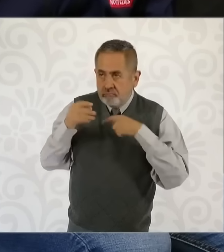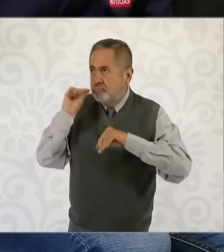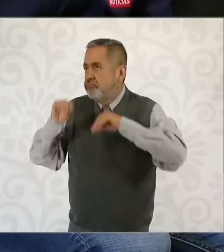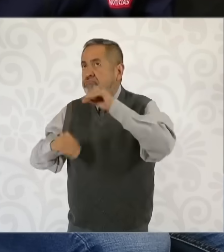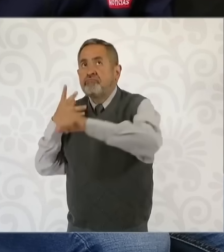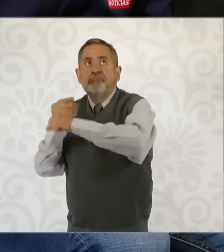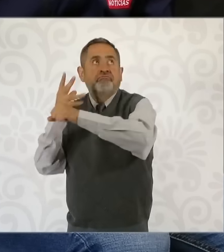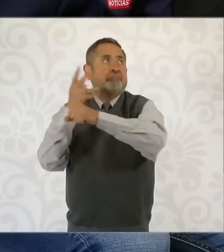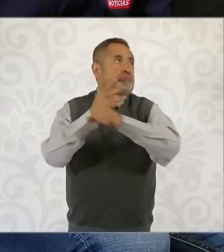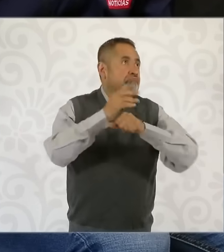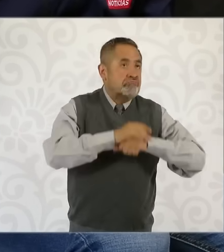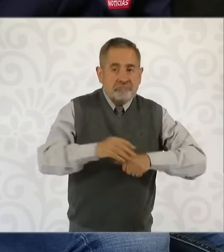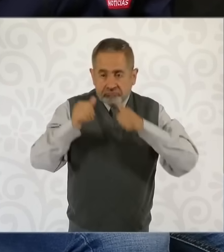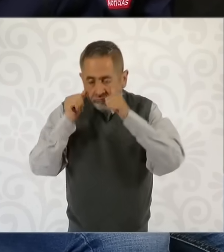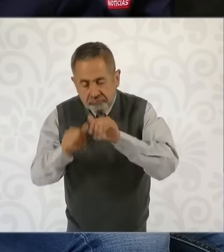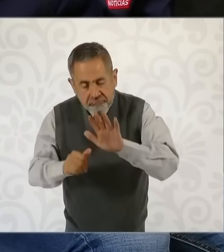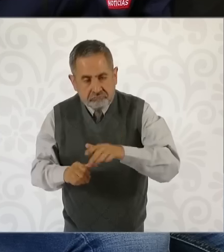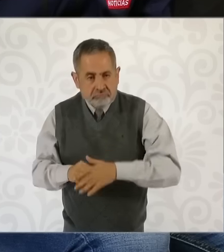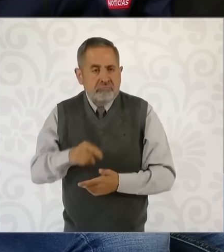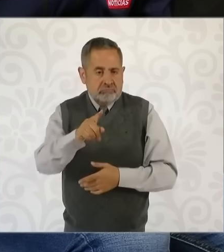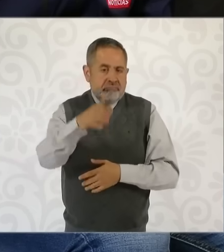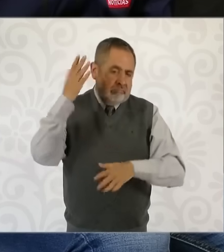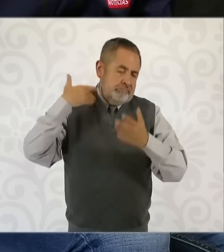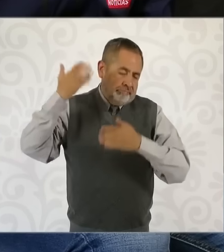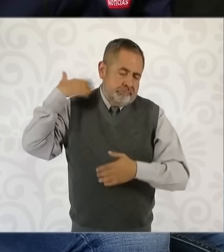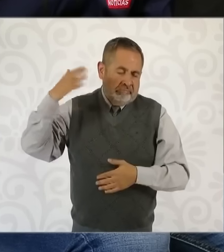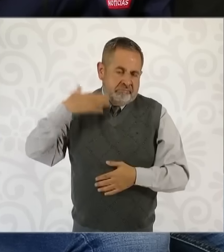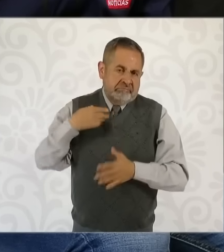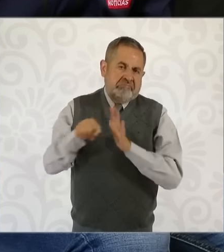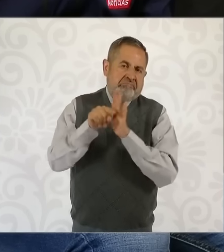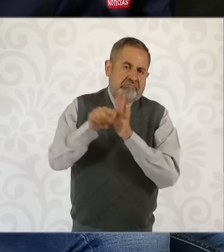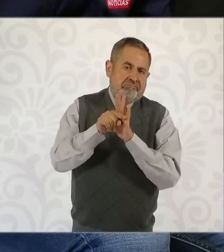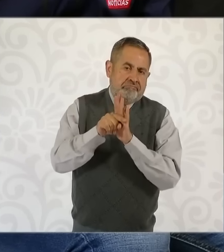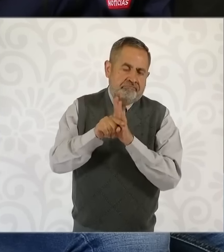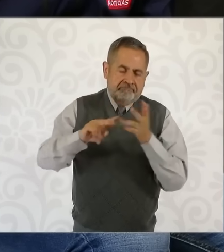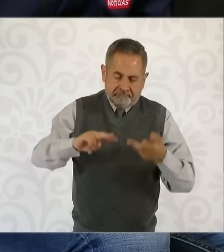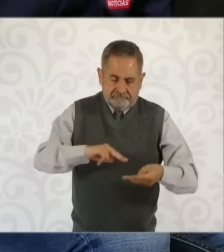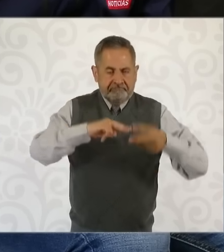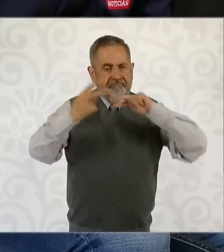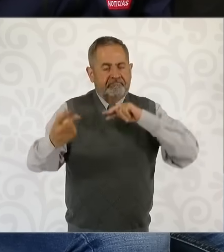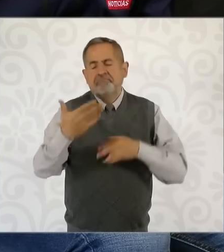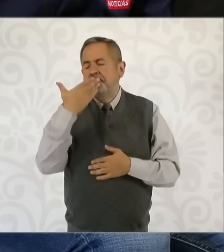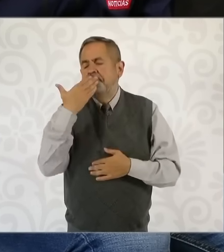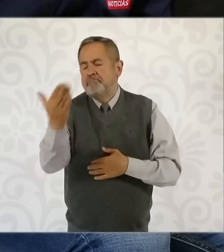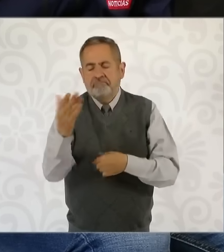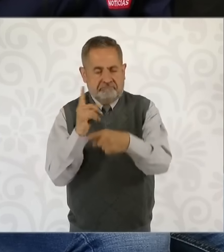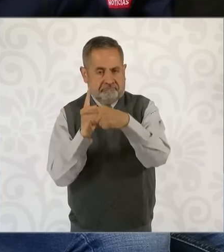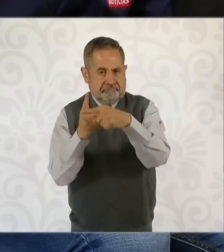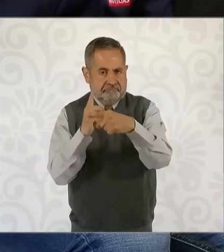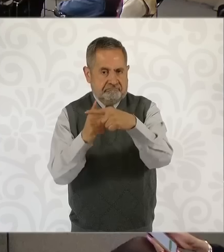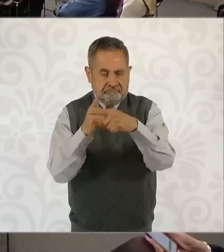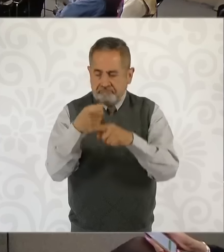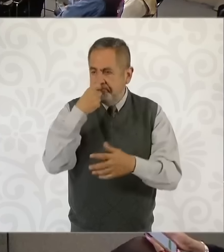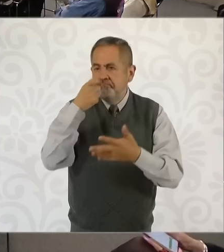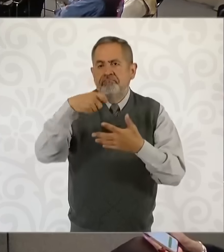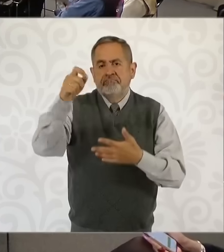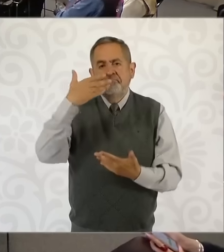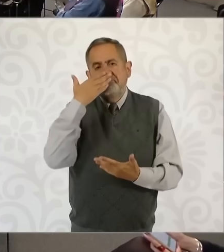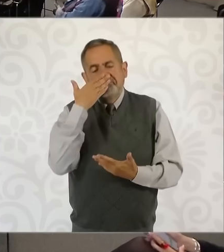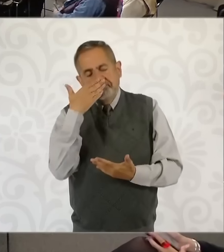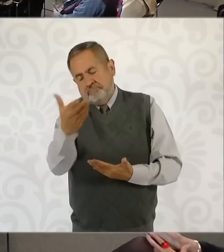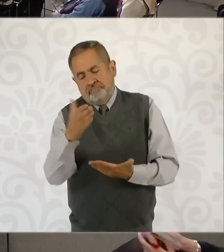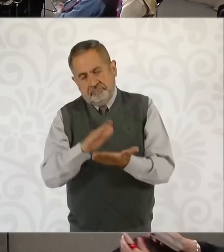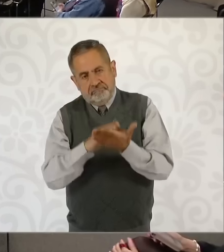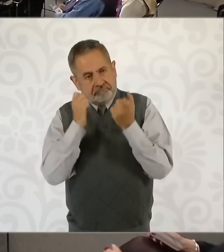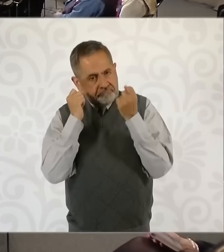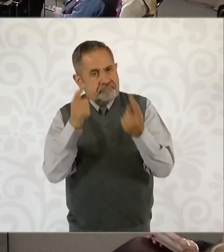de que si a veces criticamos, pues también en este momento que tengo la oportunidad y la gente de Jalisco y de Nayarit sabe lo